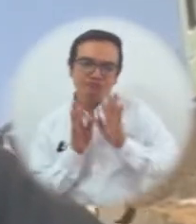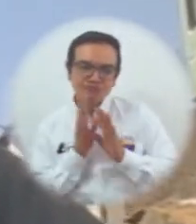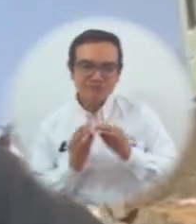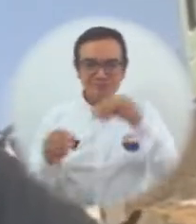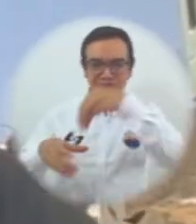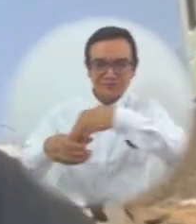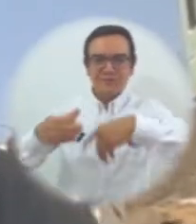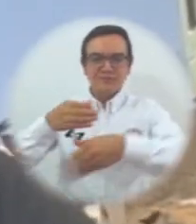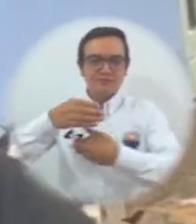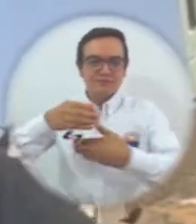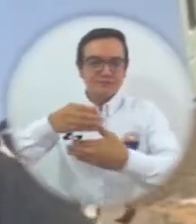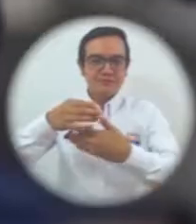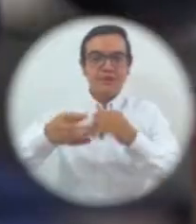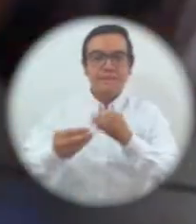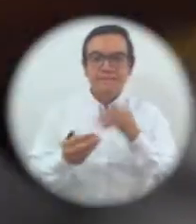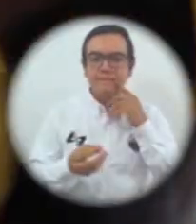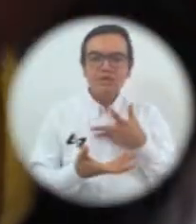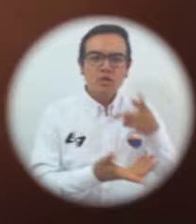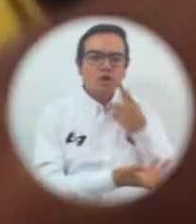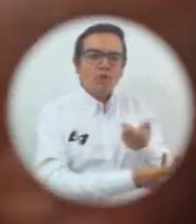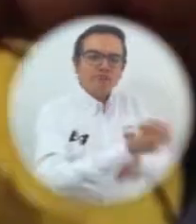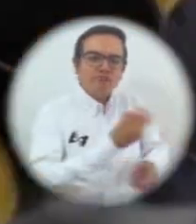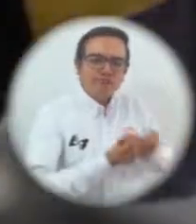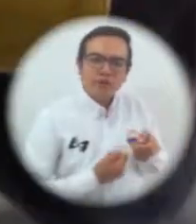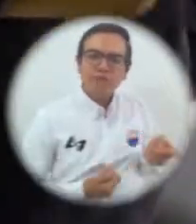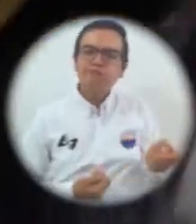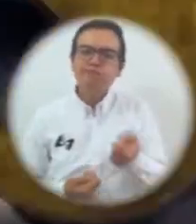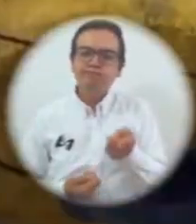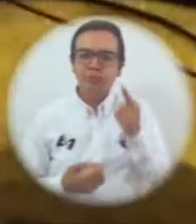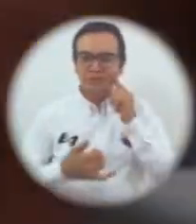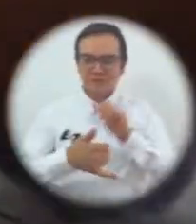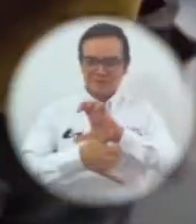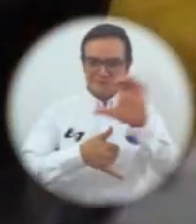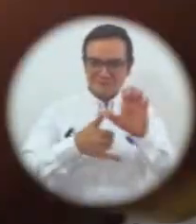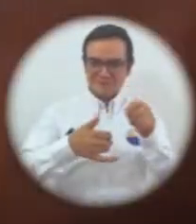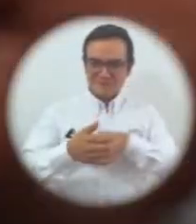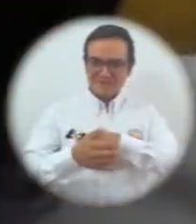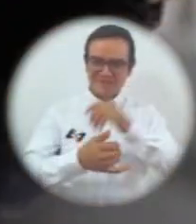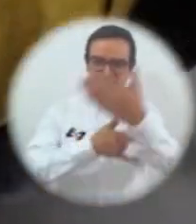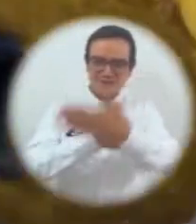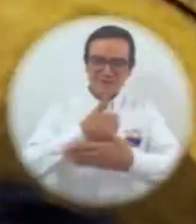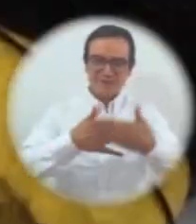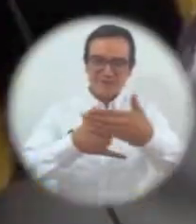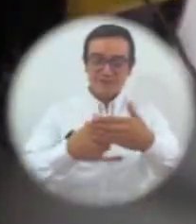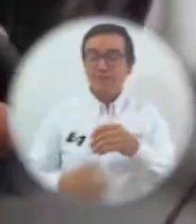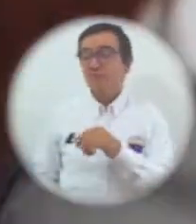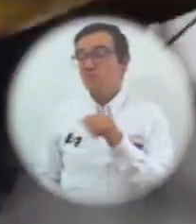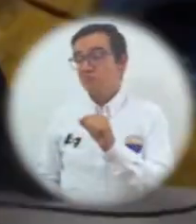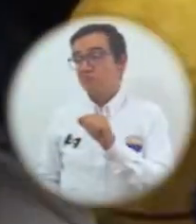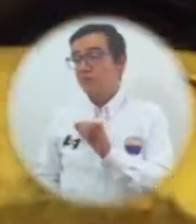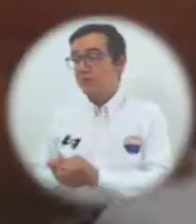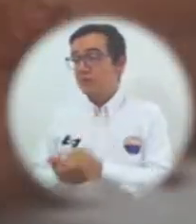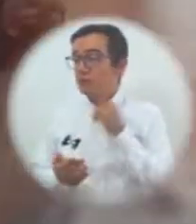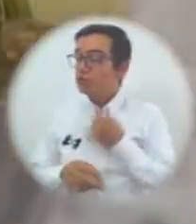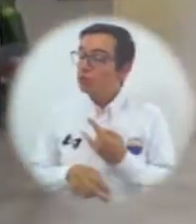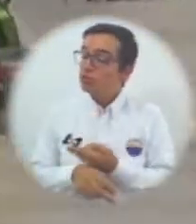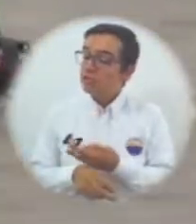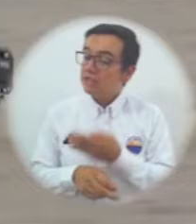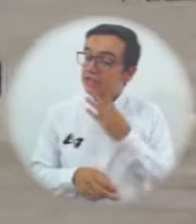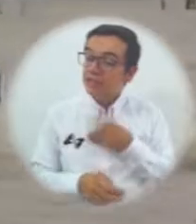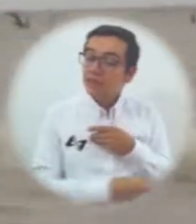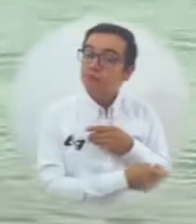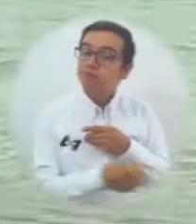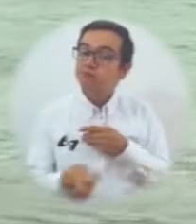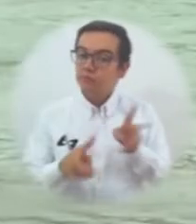y al consumidor final, a las familias en general, así como a la academia y a la